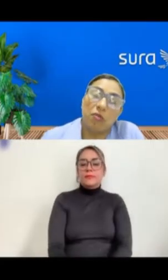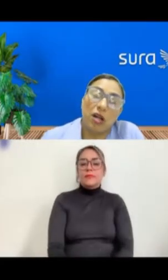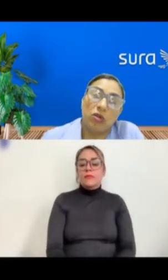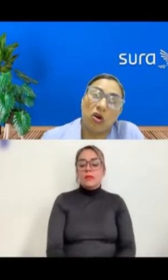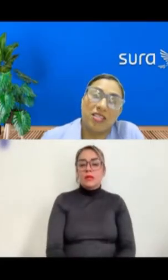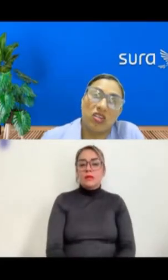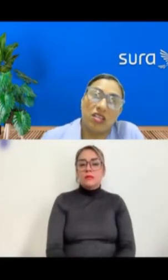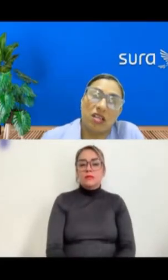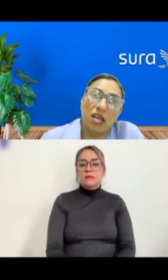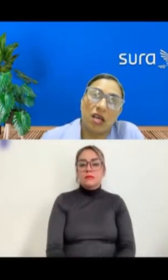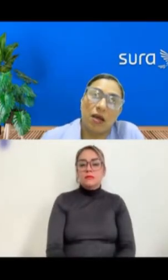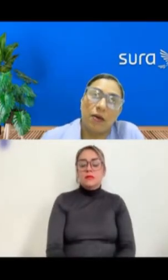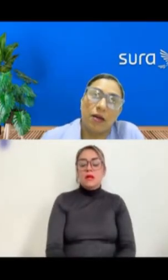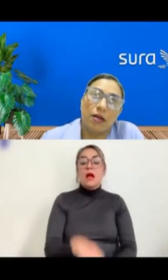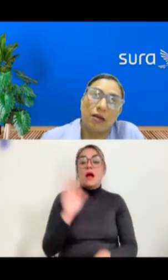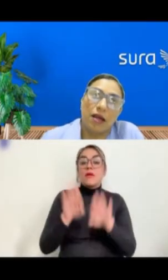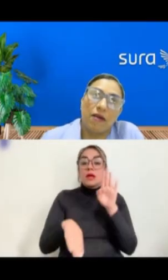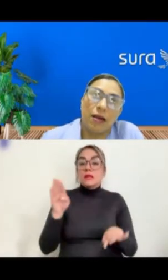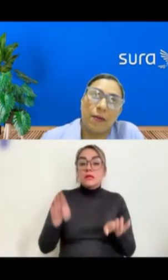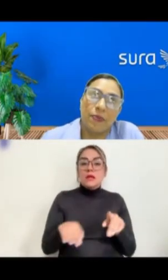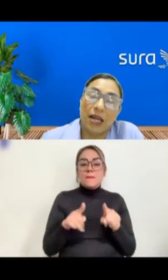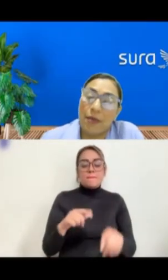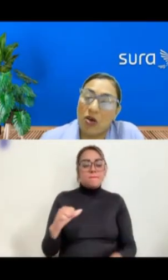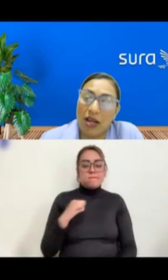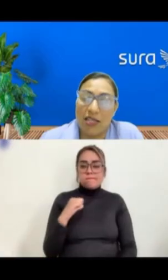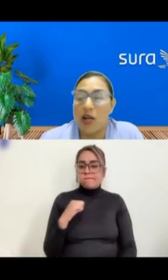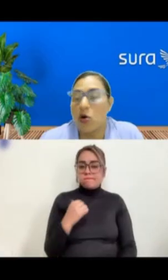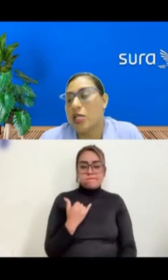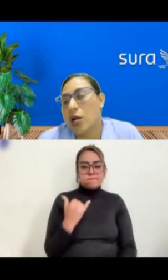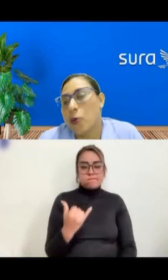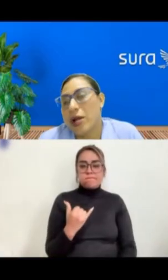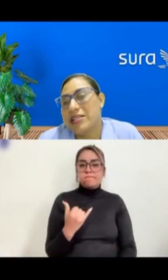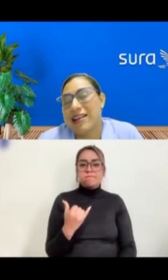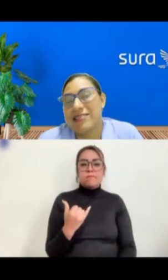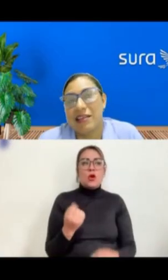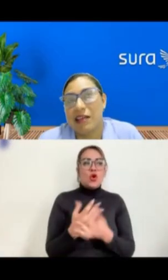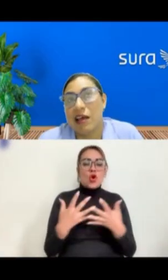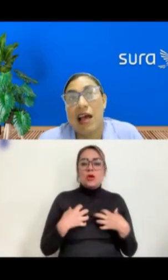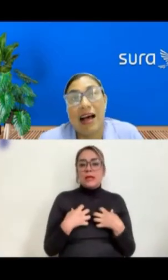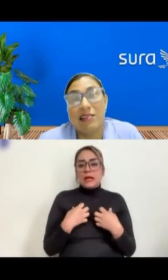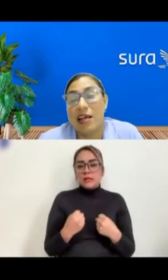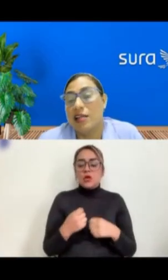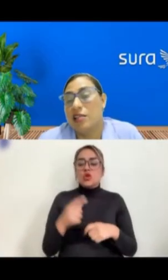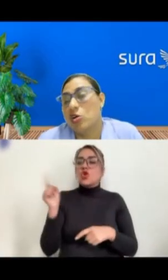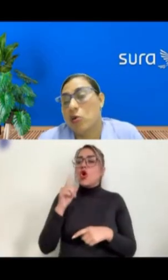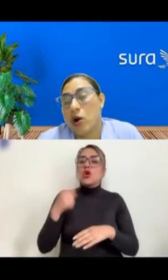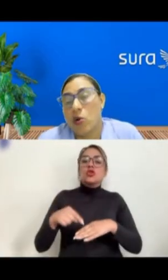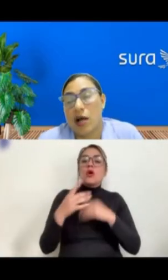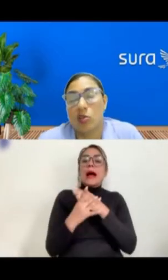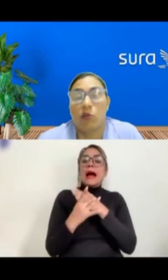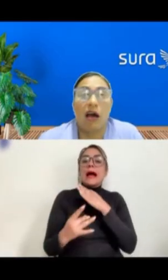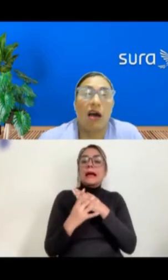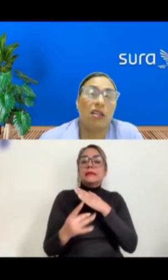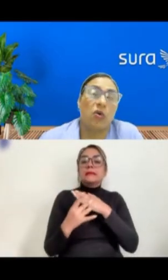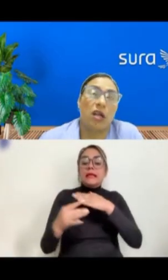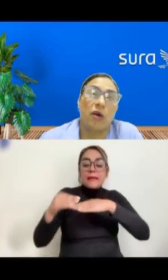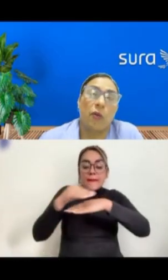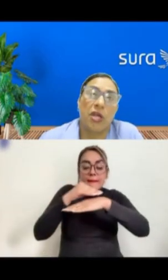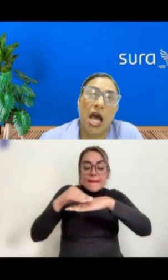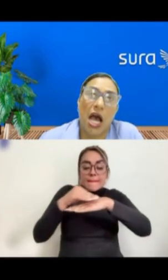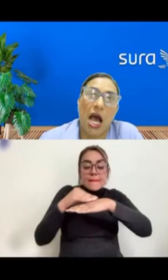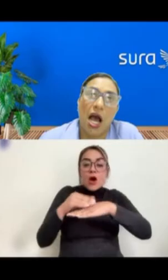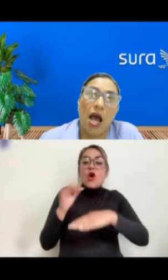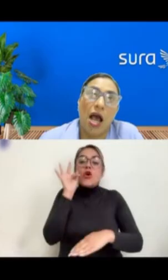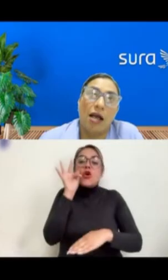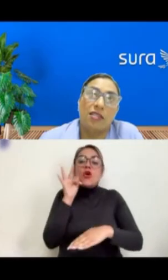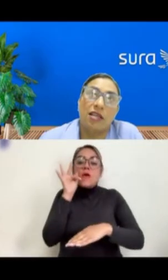No eché como en algunas ocasiones que remedios caseros, que no, que voy a echarle aceite, que le voy a colocar tomate, o que